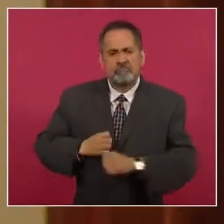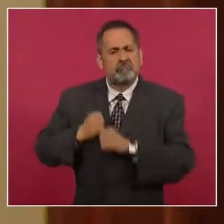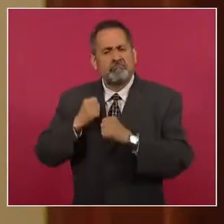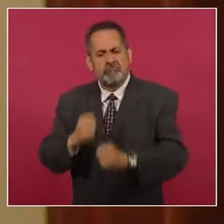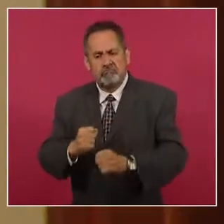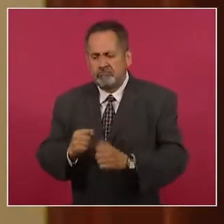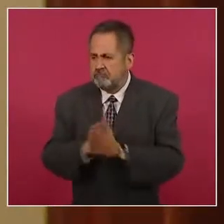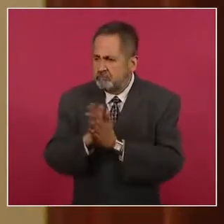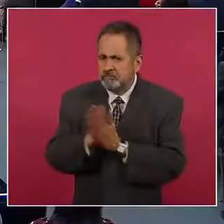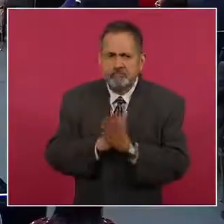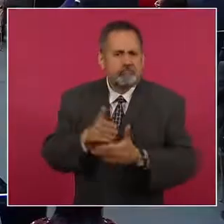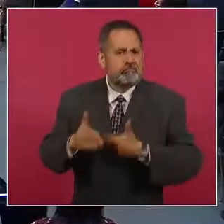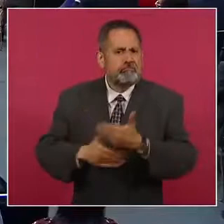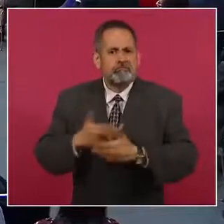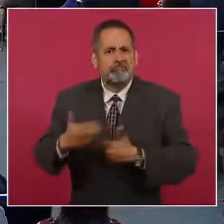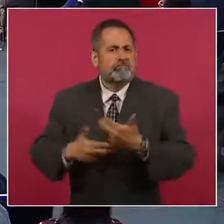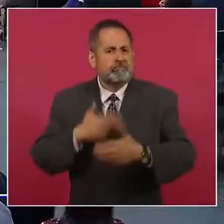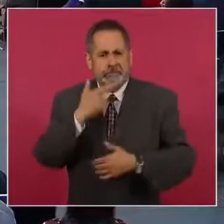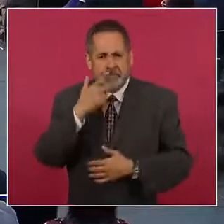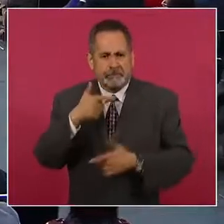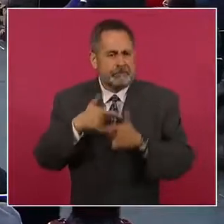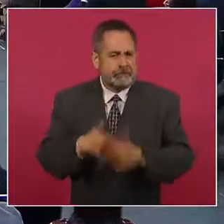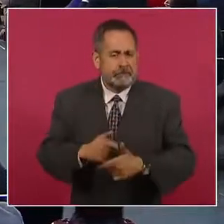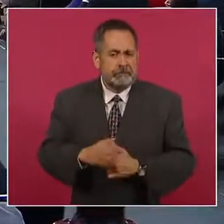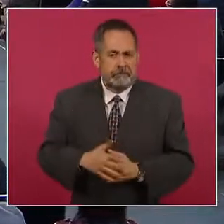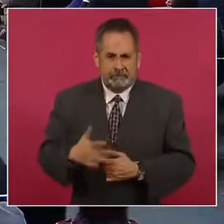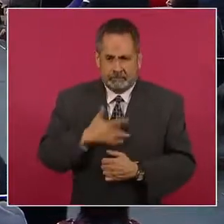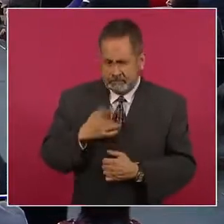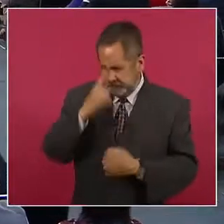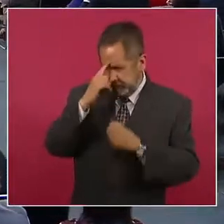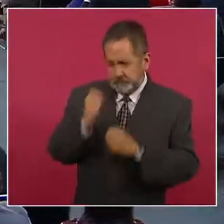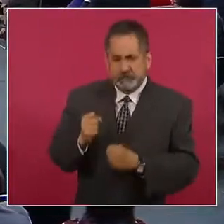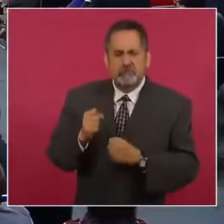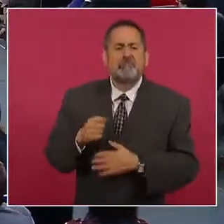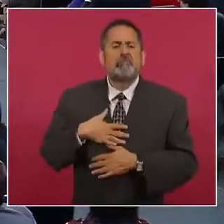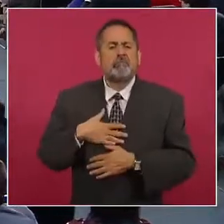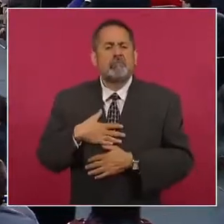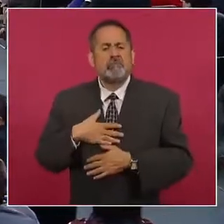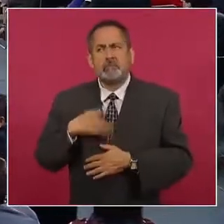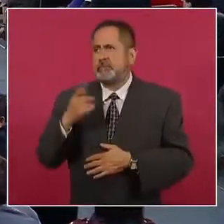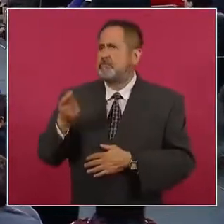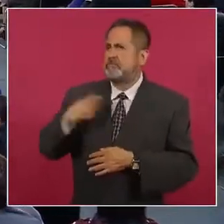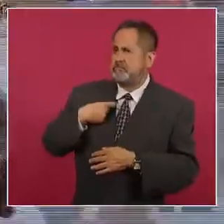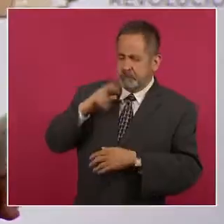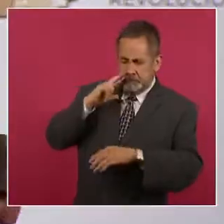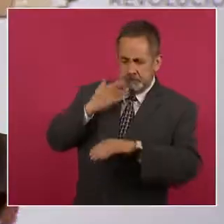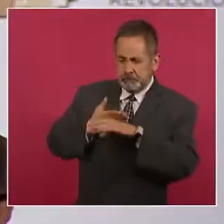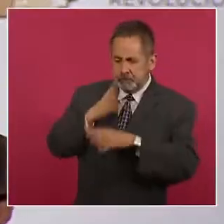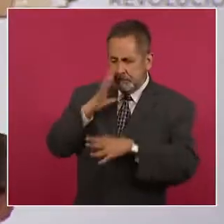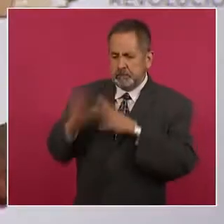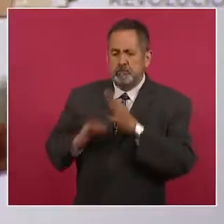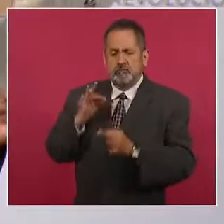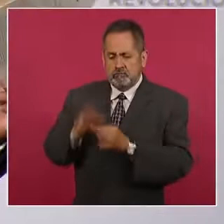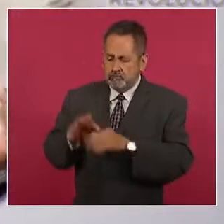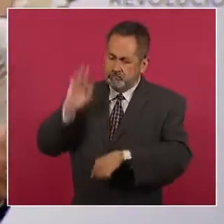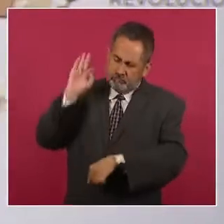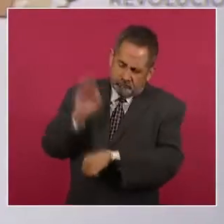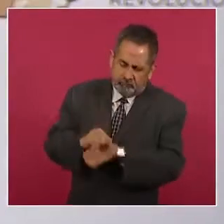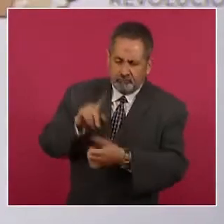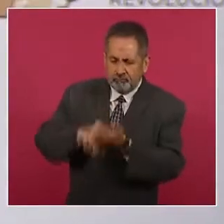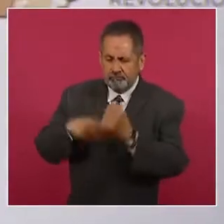el entusiasmo. La convicción de que cumplimos con un alto deber sirviendo a nuestra patria.